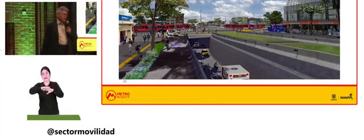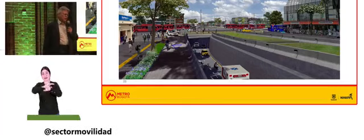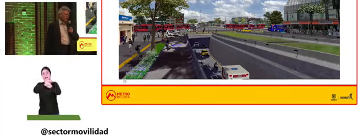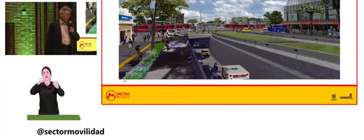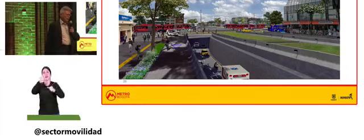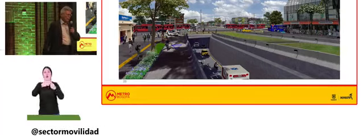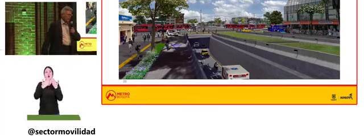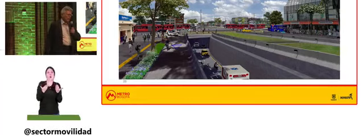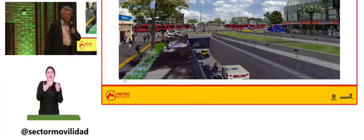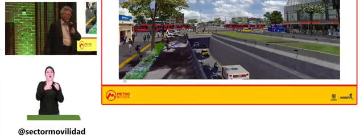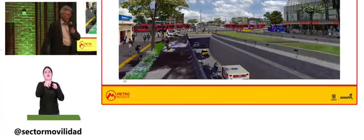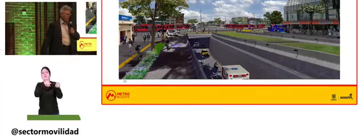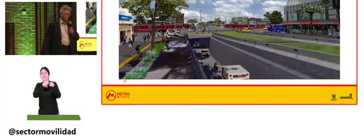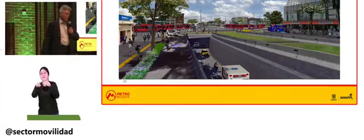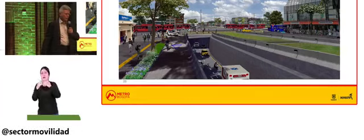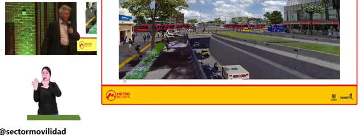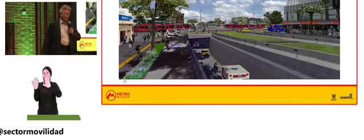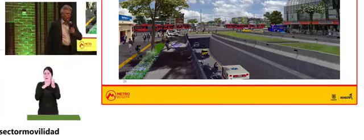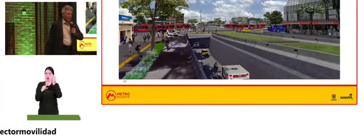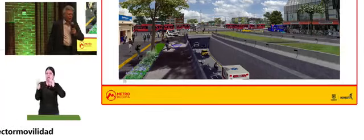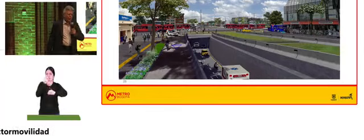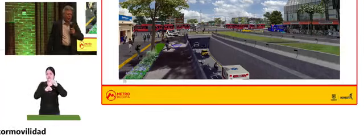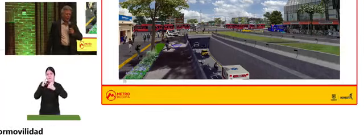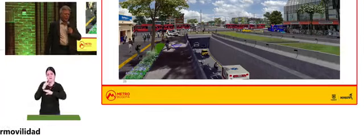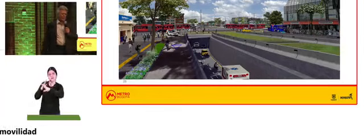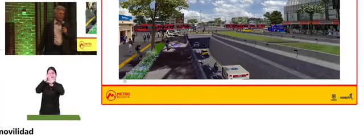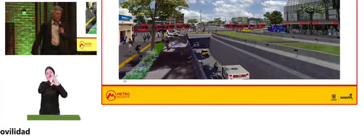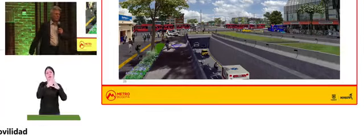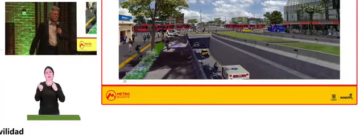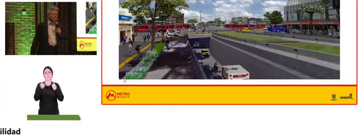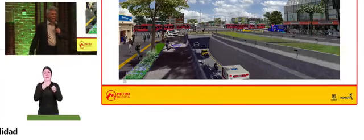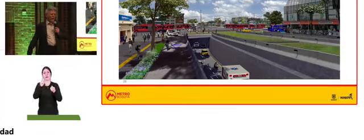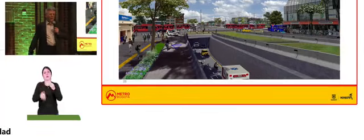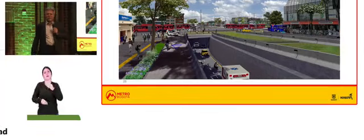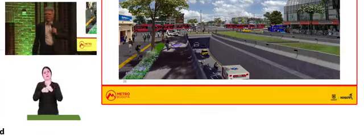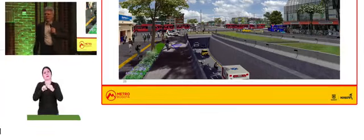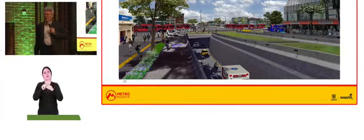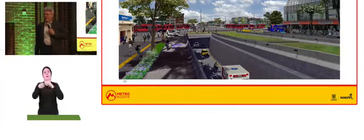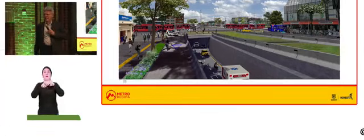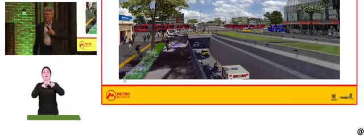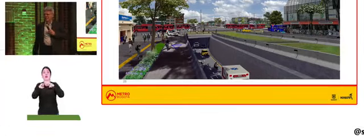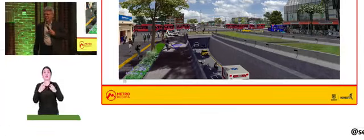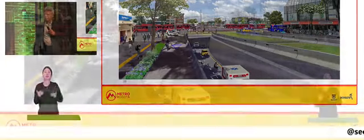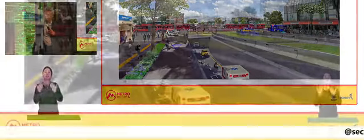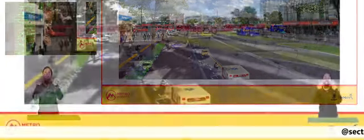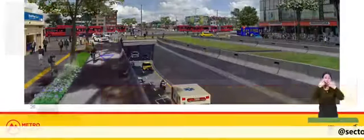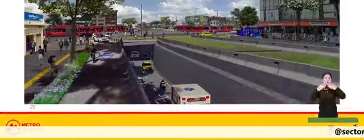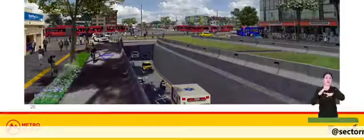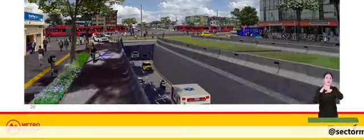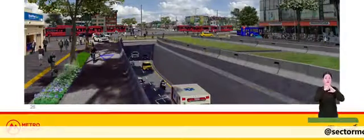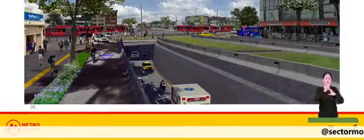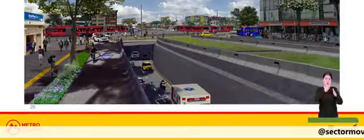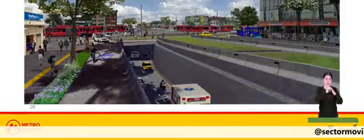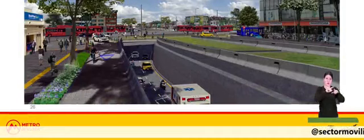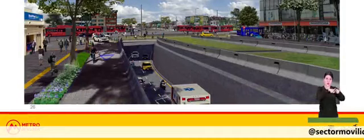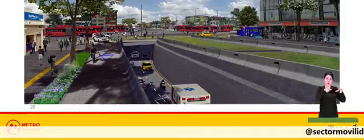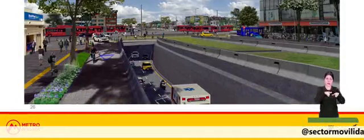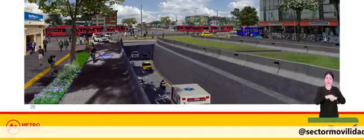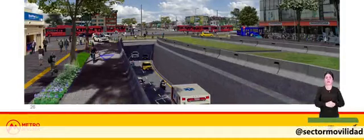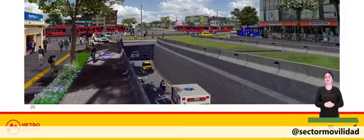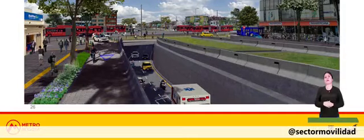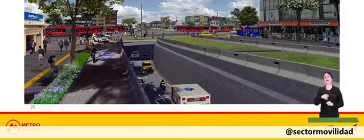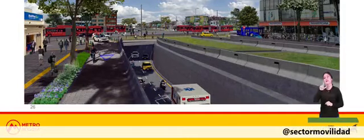los planes de manejo de tráfico y la movilidad que vamos a asegurar en ese sitio. Gracias, Leonidas.